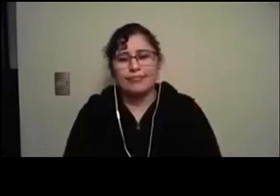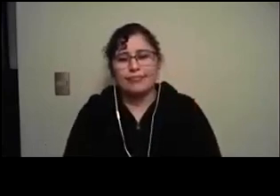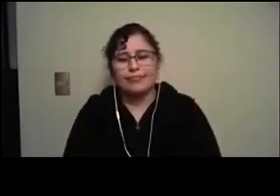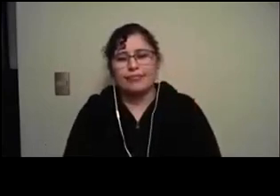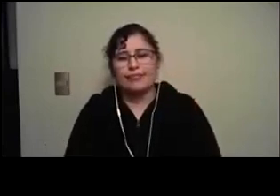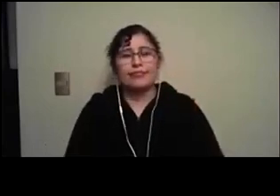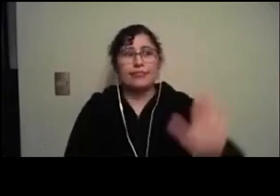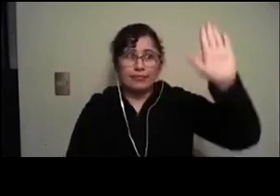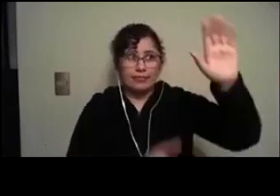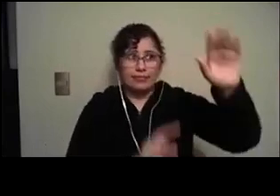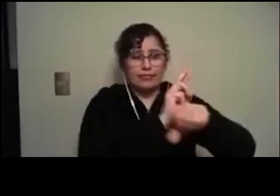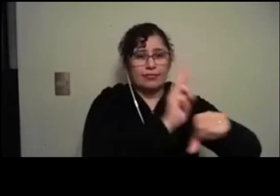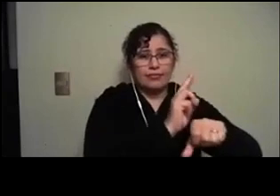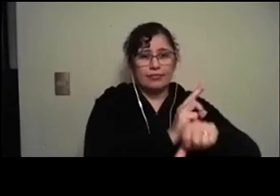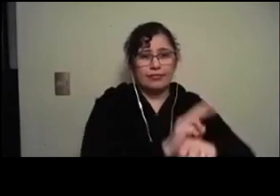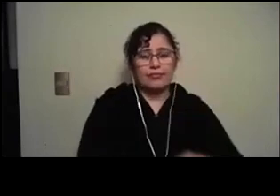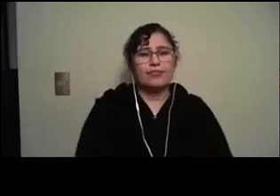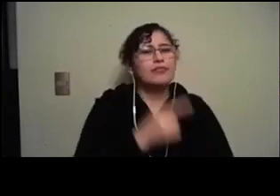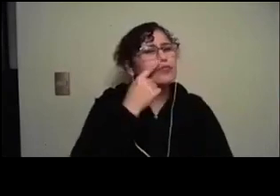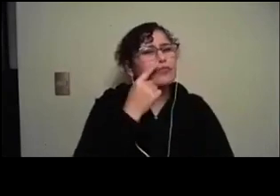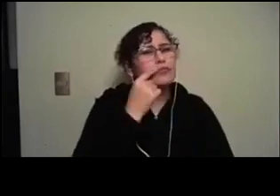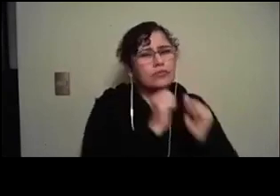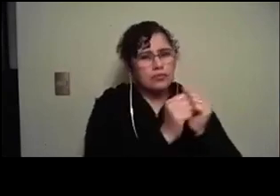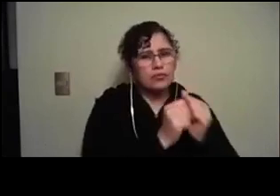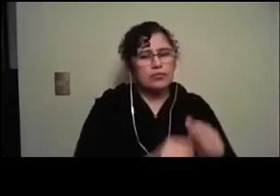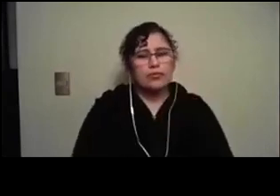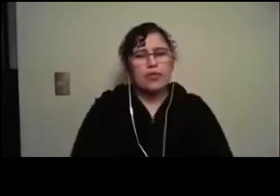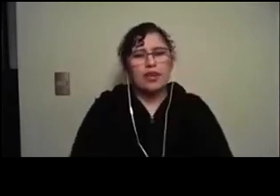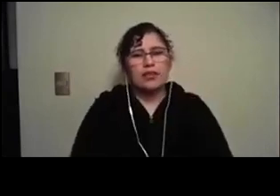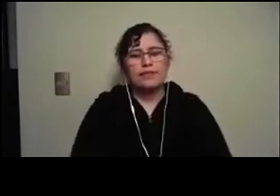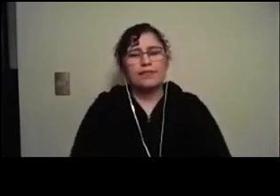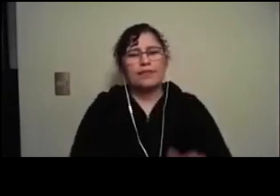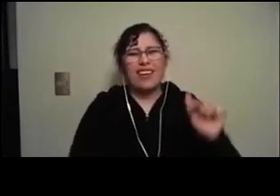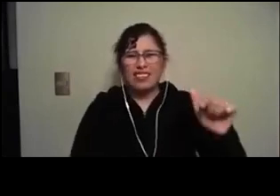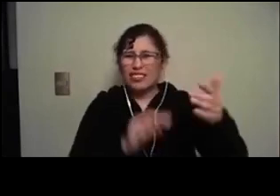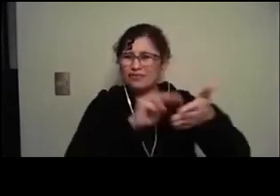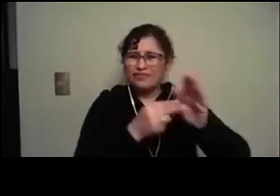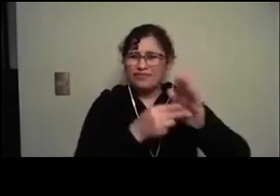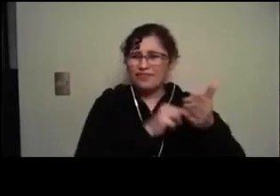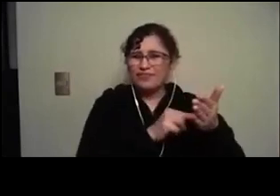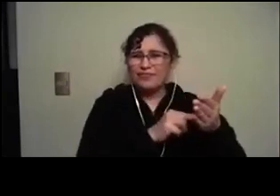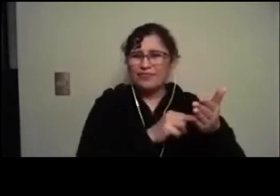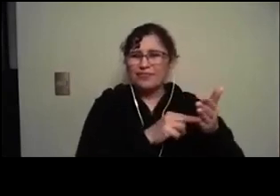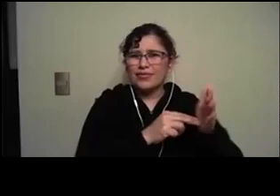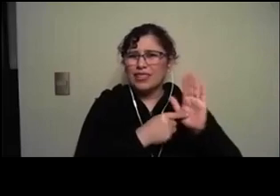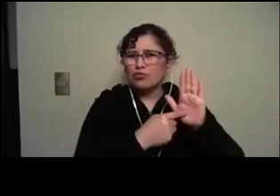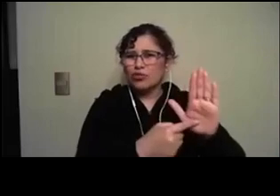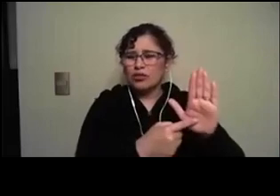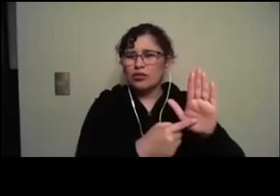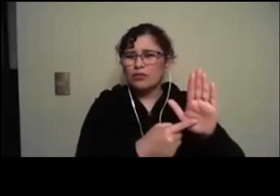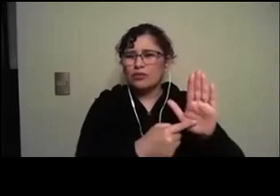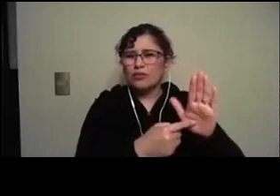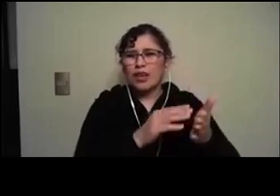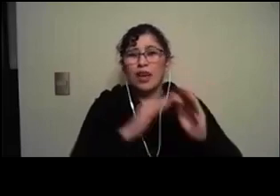Profe, Sí, pero esta problemática o sea, que se evidencia en la escasez de estos